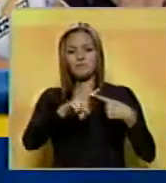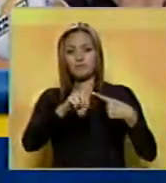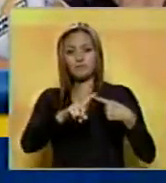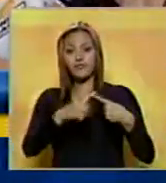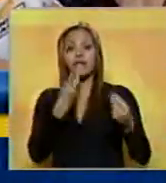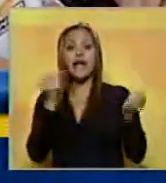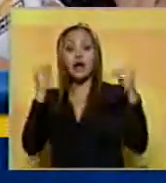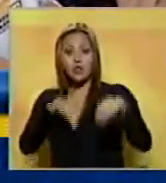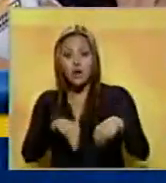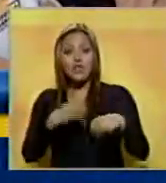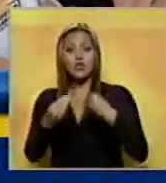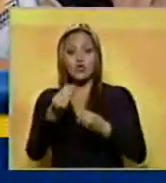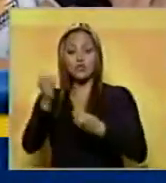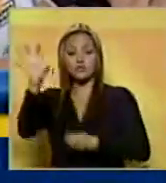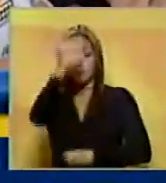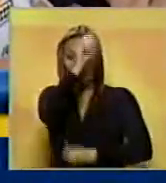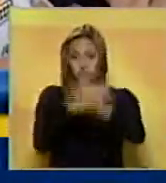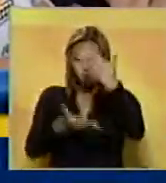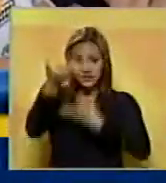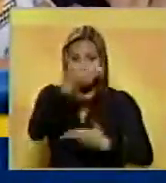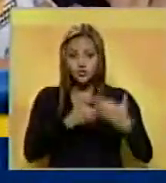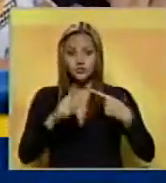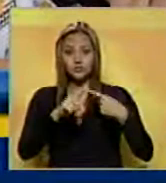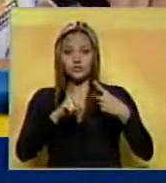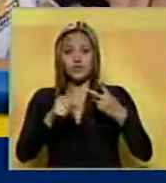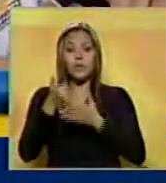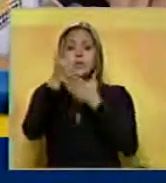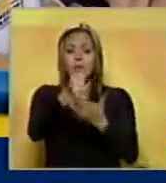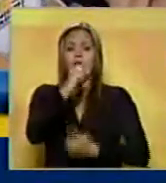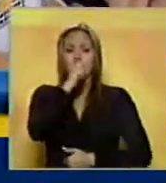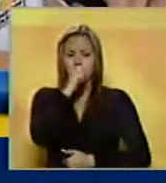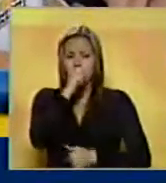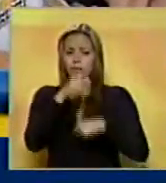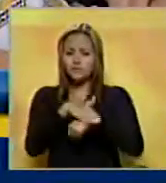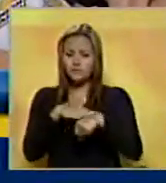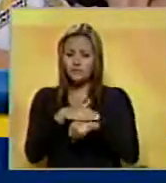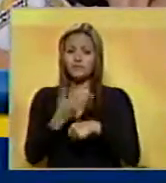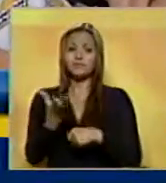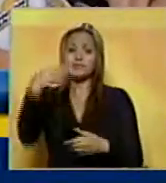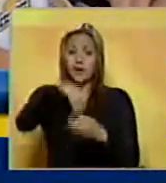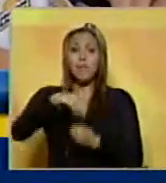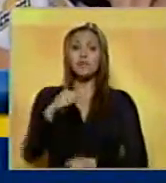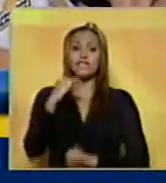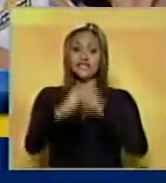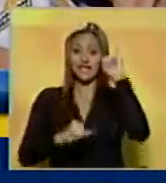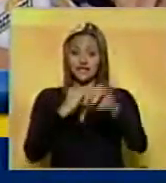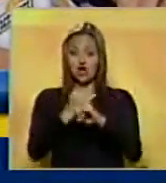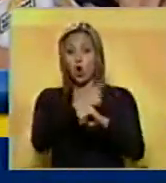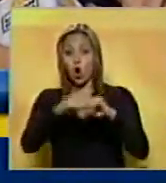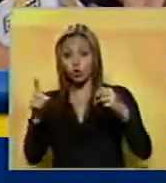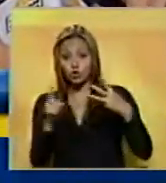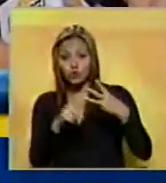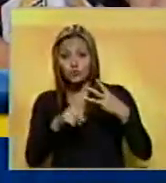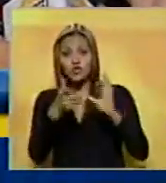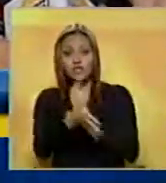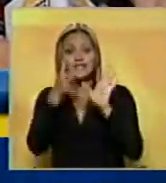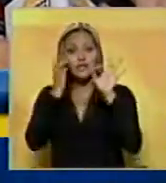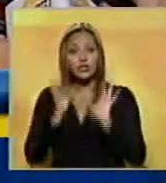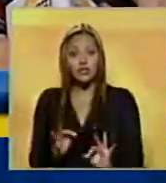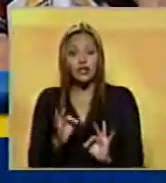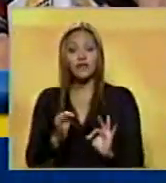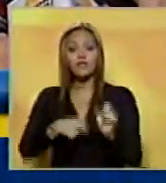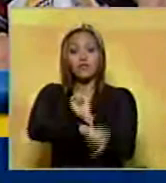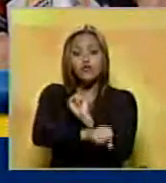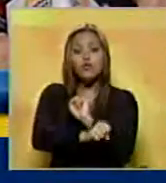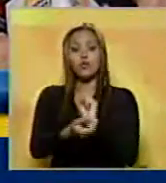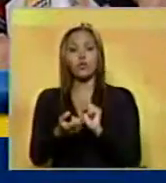el acuerdo migratorio de Mercosur, la cooperación entre el Mercosur e Interpol, directrices en materia de seguridad en eventos de